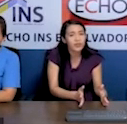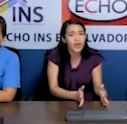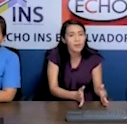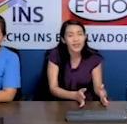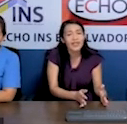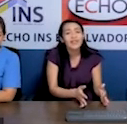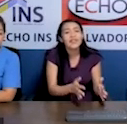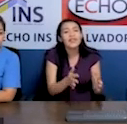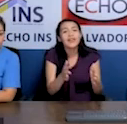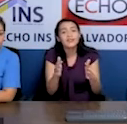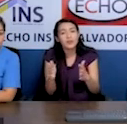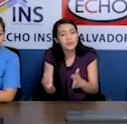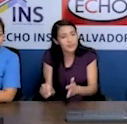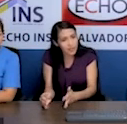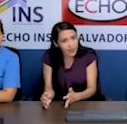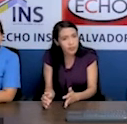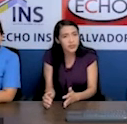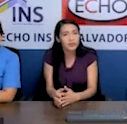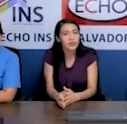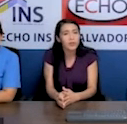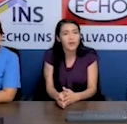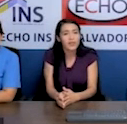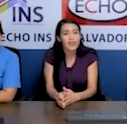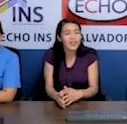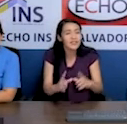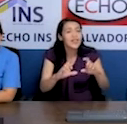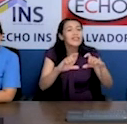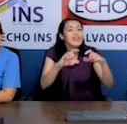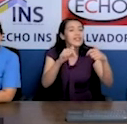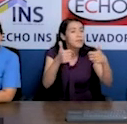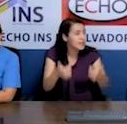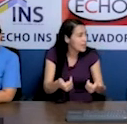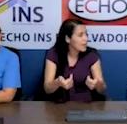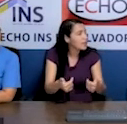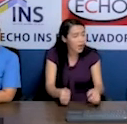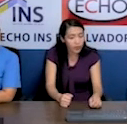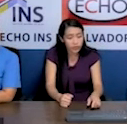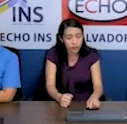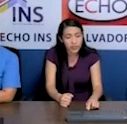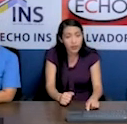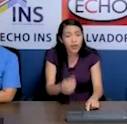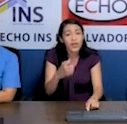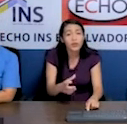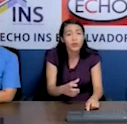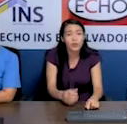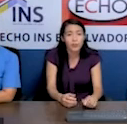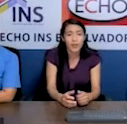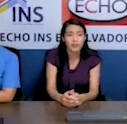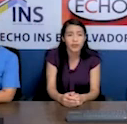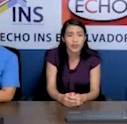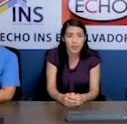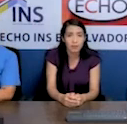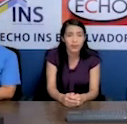que autorresuelven tienen hasta un 60% de probabilidades de repetir el cuadro obstructivo en un